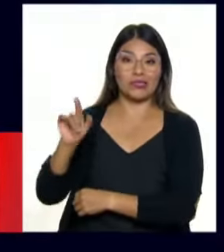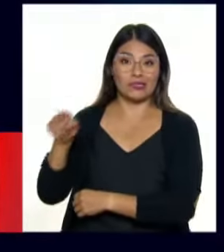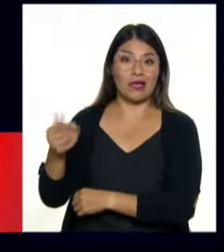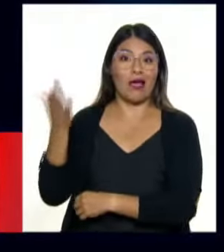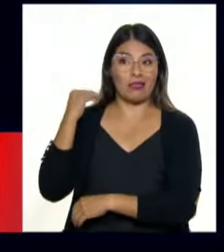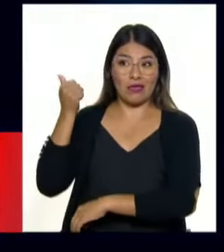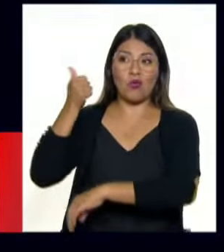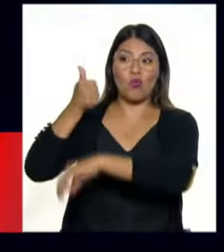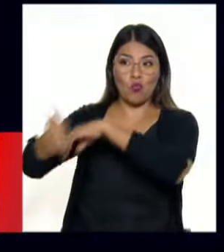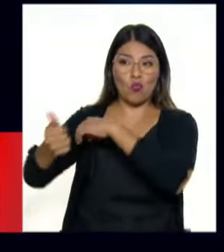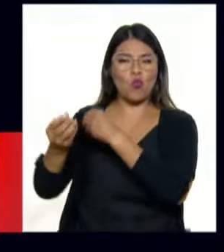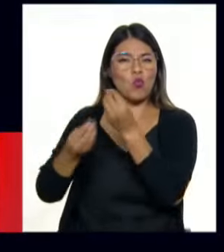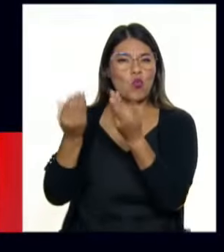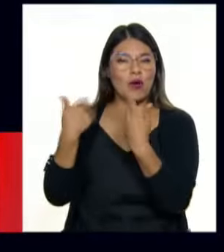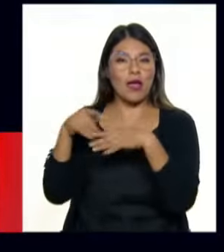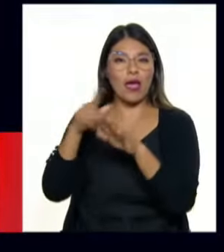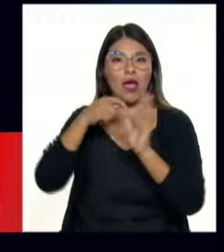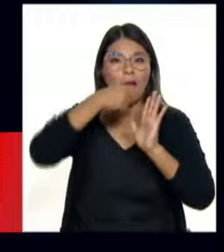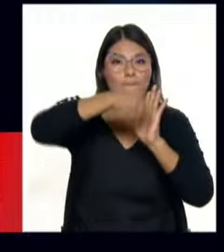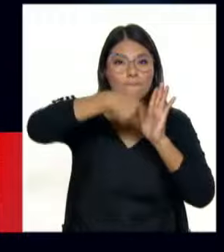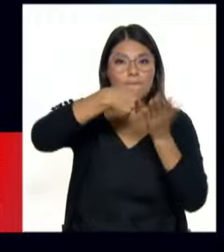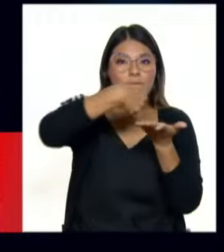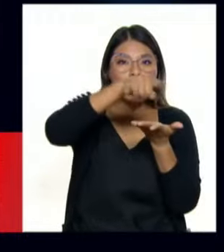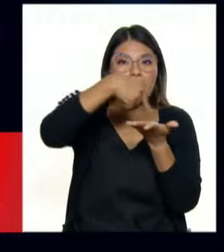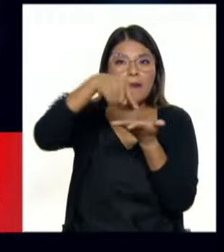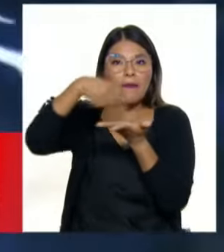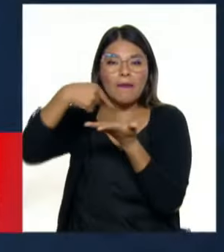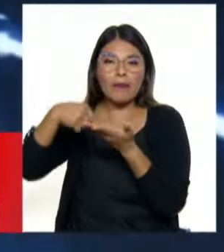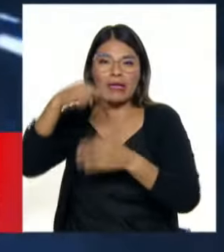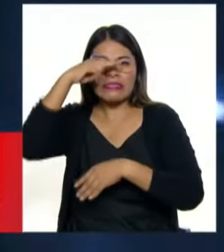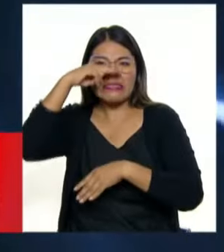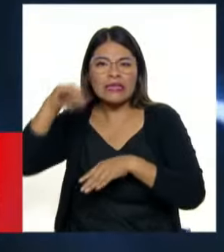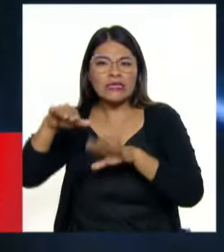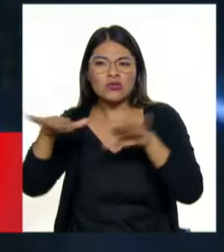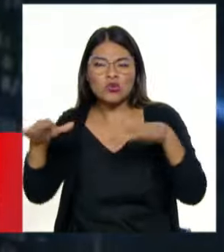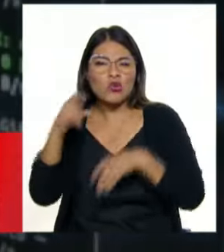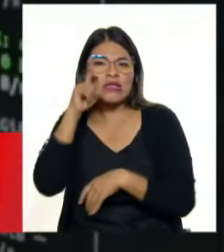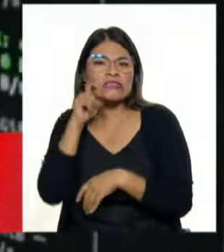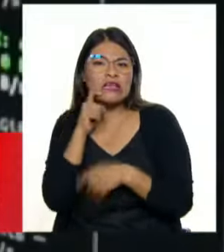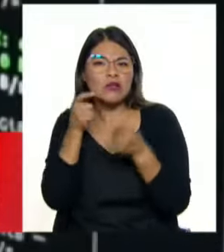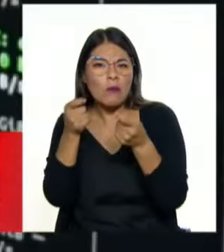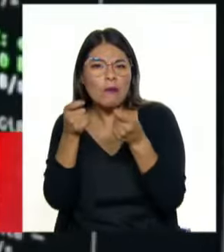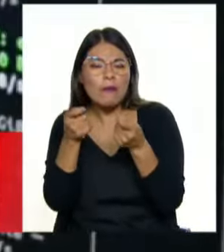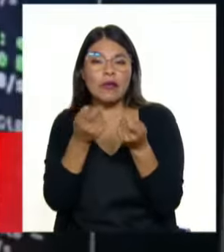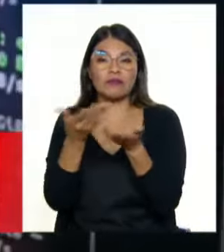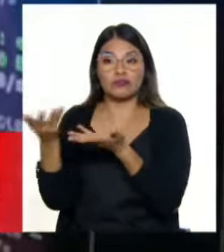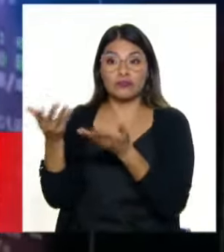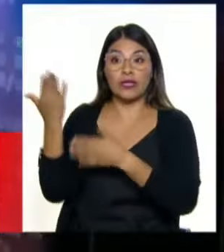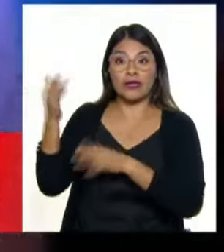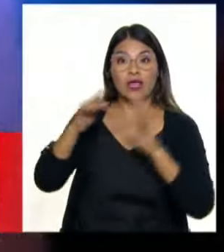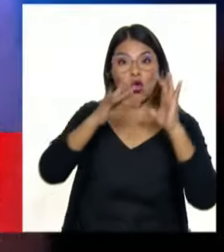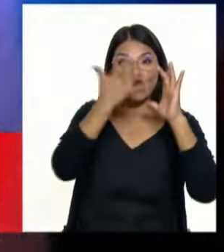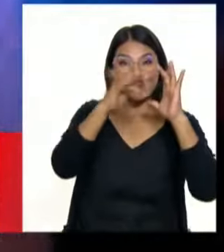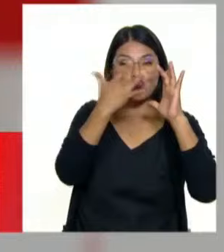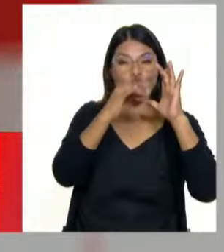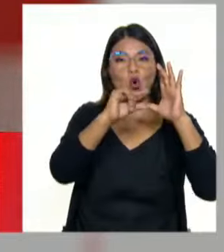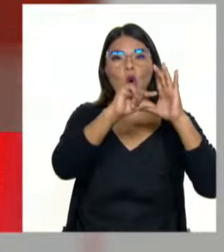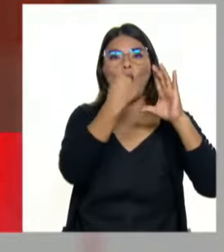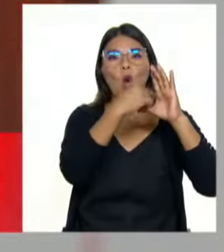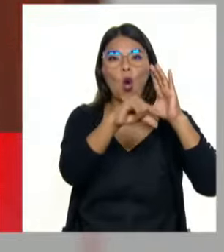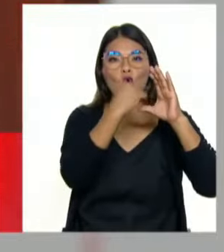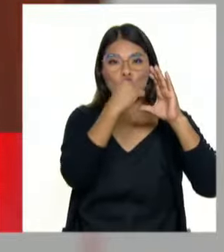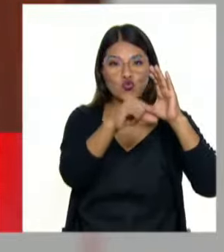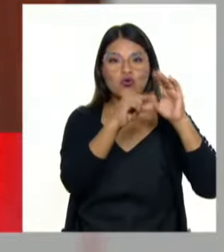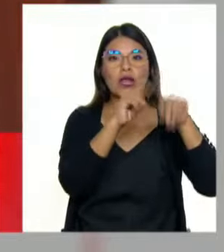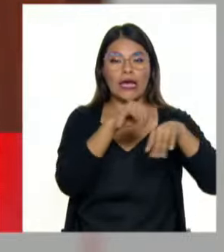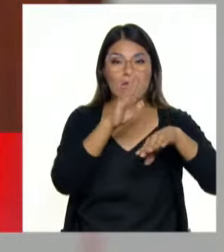se le acusa de compartir material pornográfico infantil. Precisamente fue la empresa Google la que emitió una alerta al